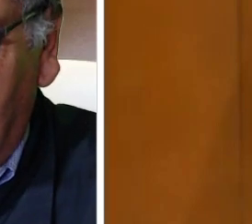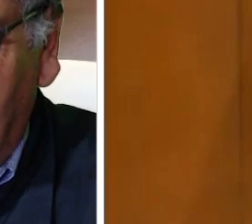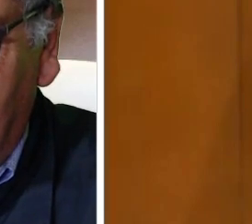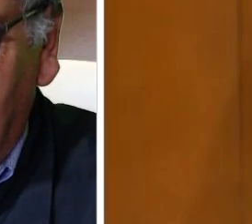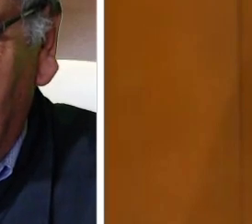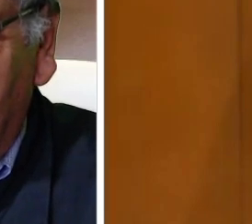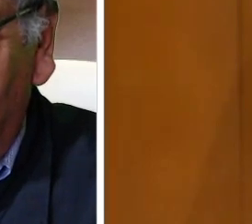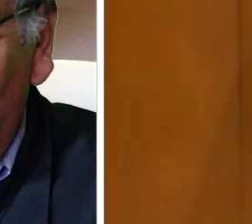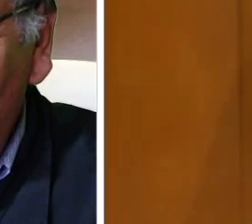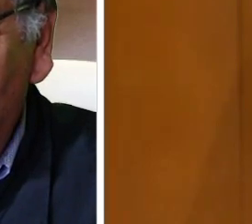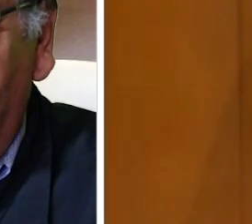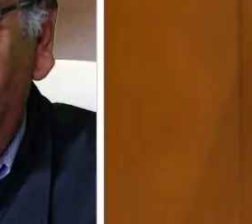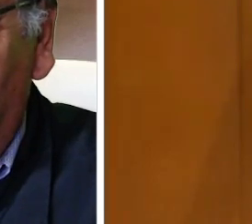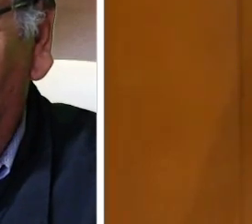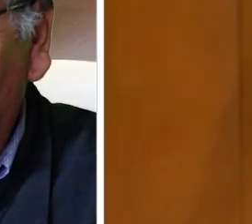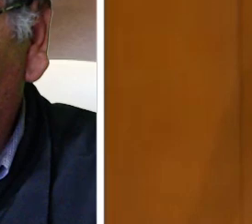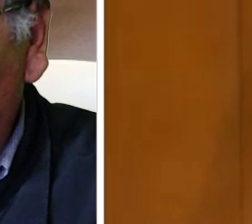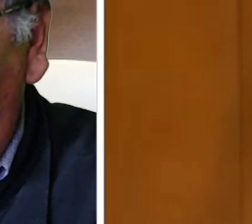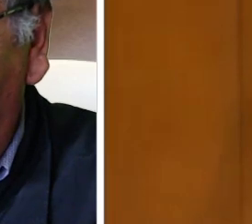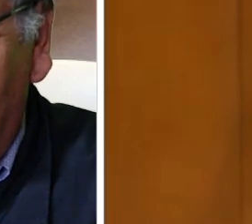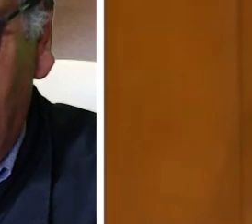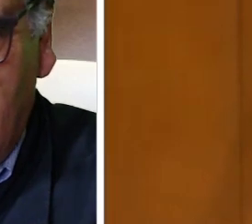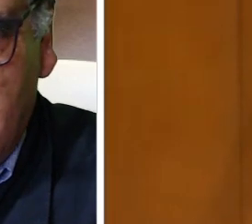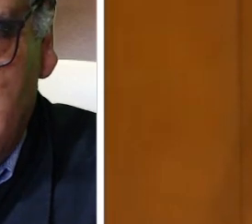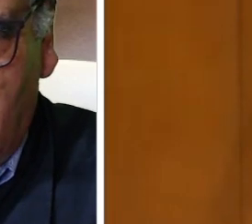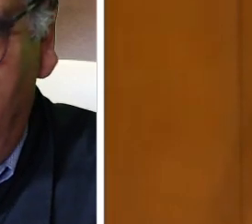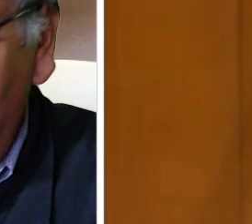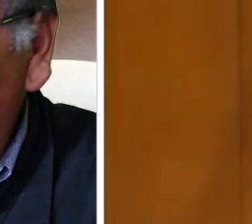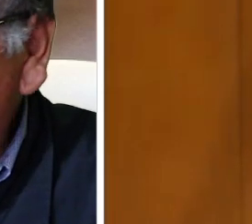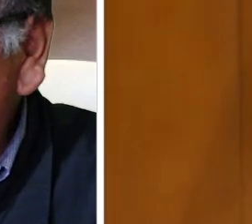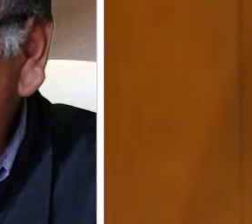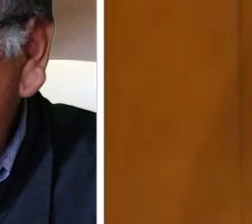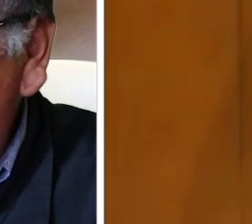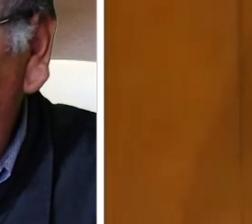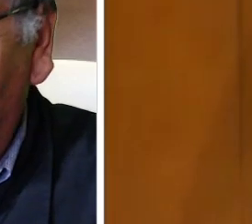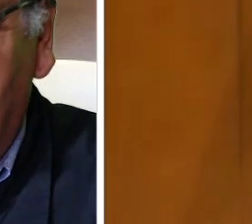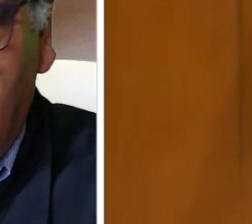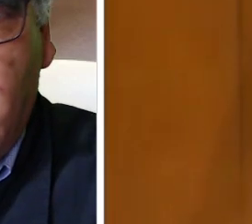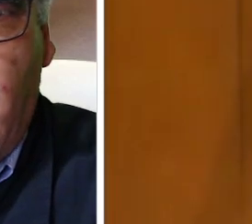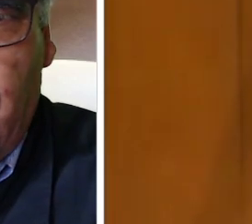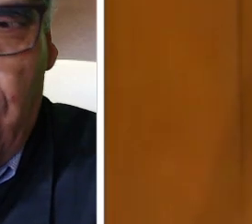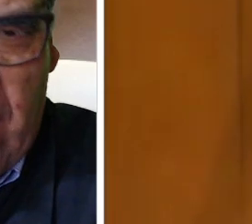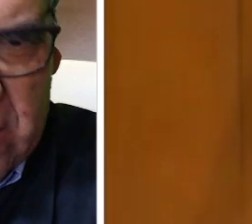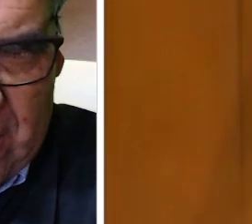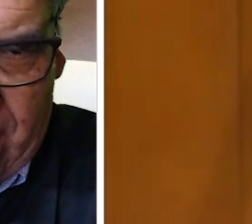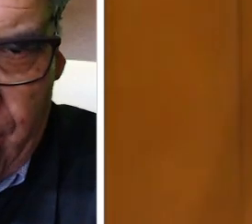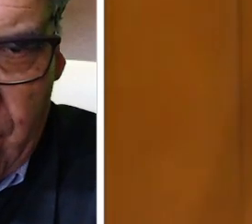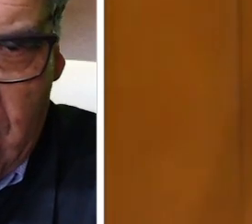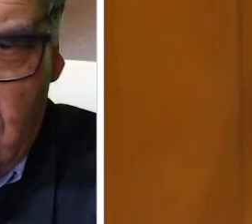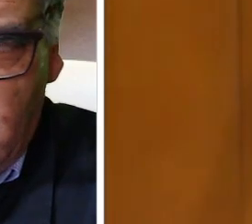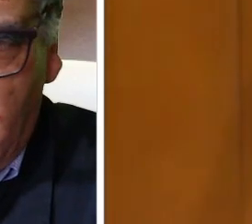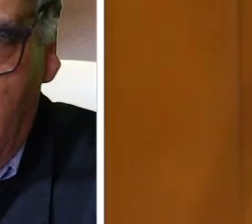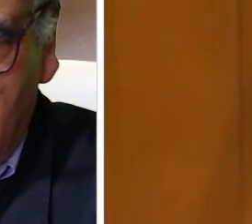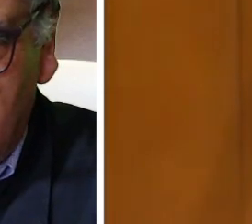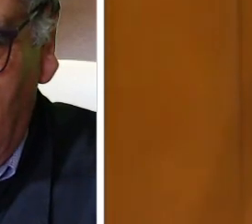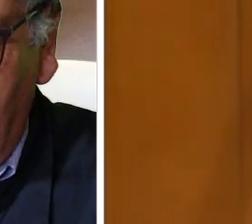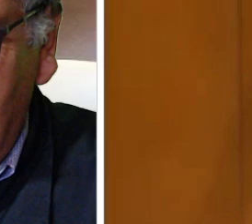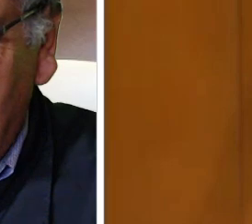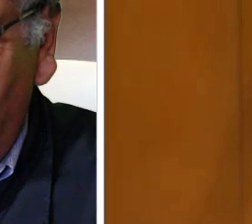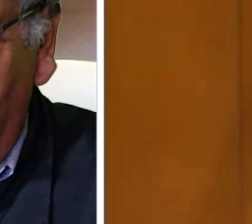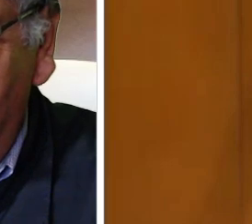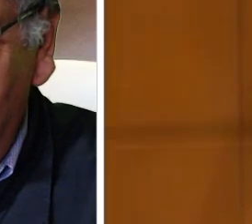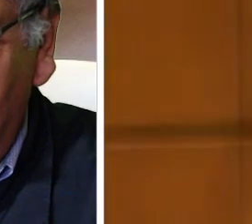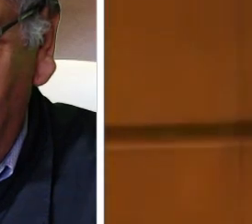criticar, nunca propuso nada, solamente subía a mofarse.